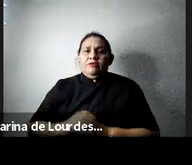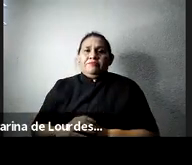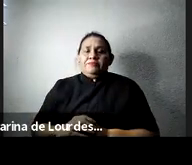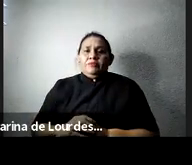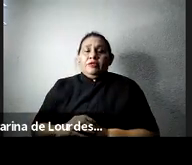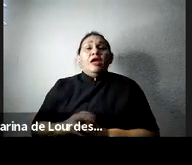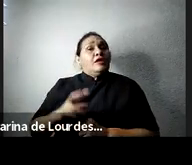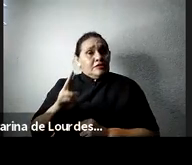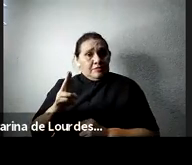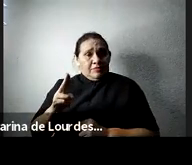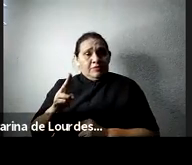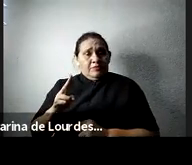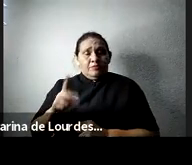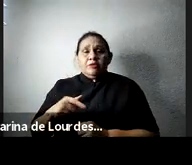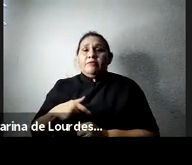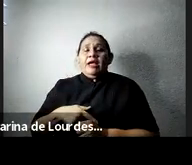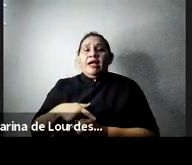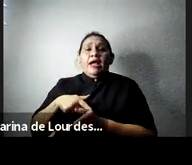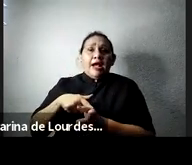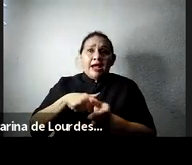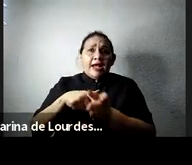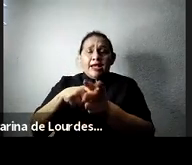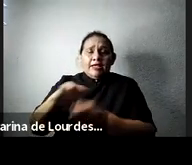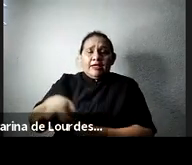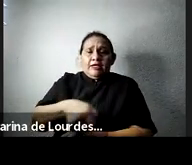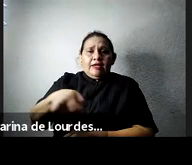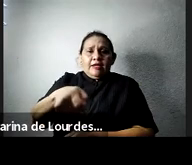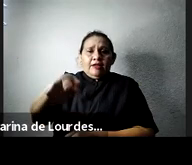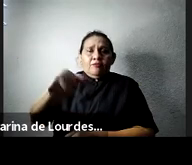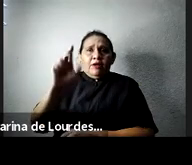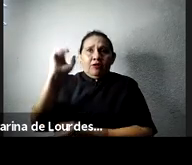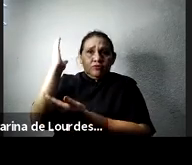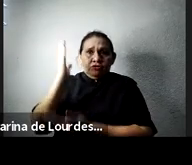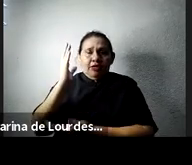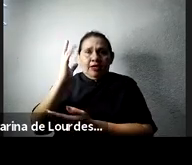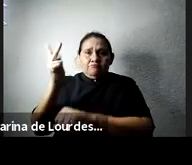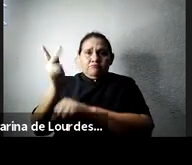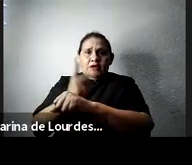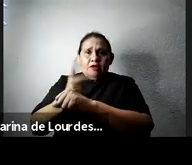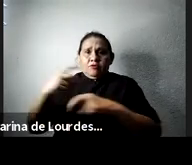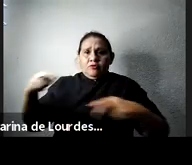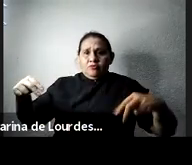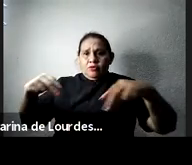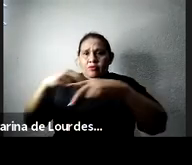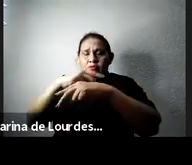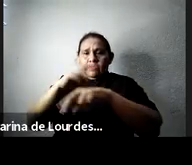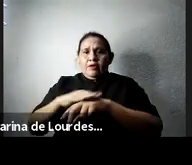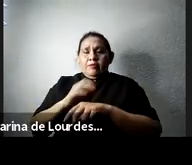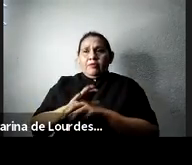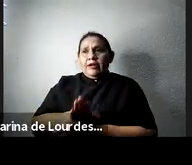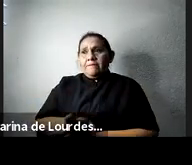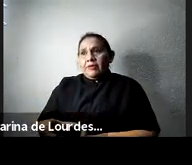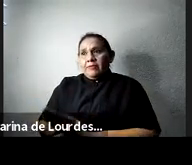visual también se va a guiar, ¿no? Cuando llega al cruce peatonal, se va a poner en